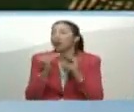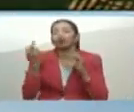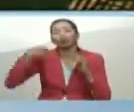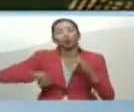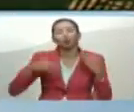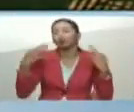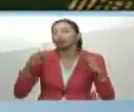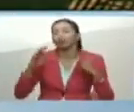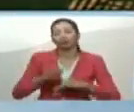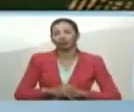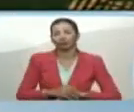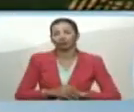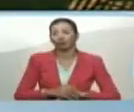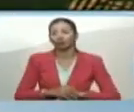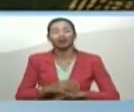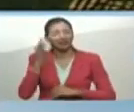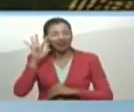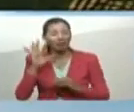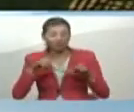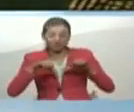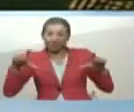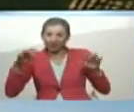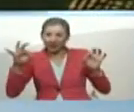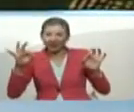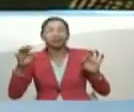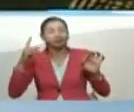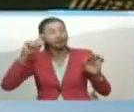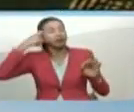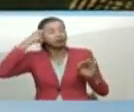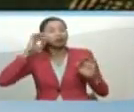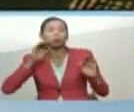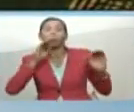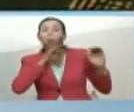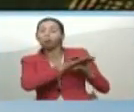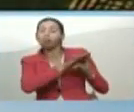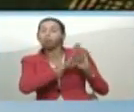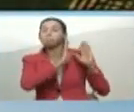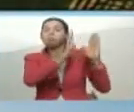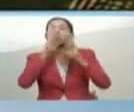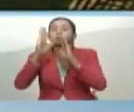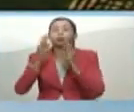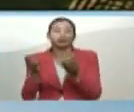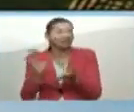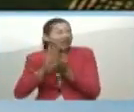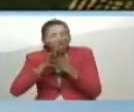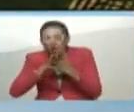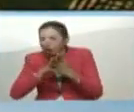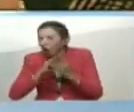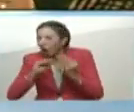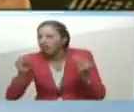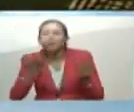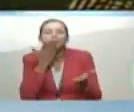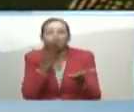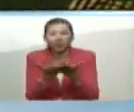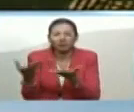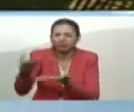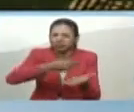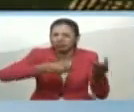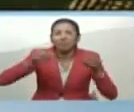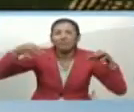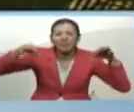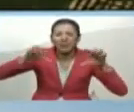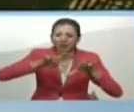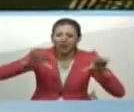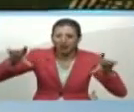papelito. Seguramente está en la Biblioteca Nacional, porque todas las propuestas se entregaron a la Biblioteca Nacional. Seguramente si hacemos una investigación